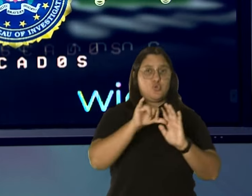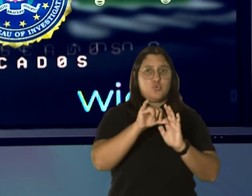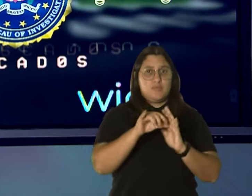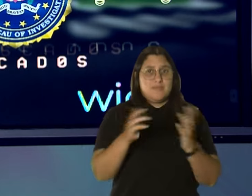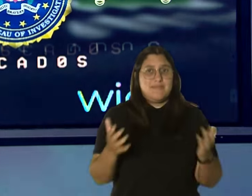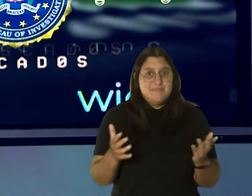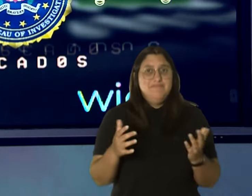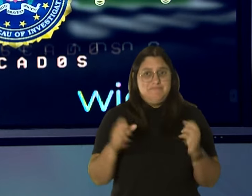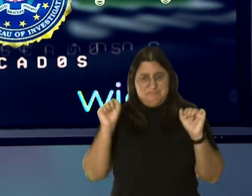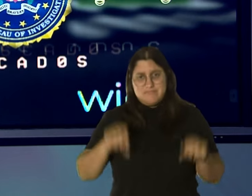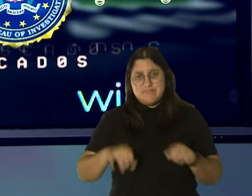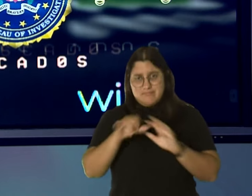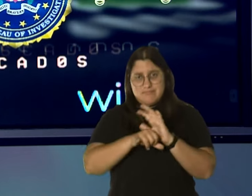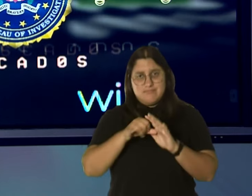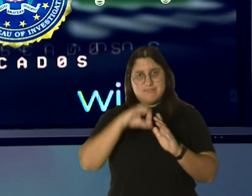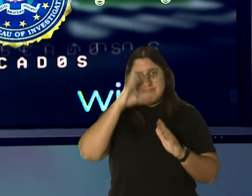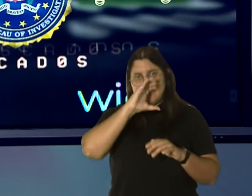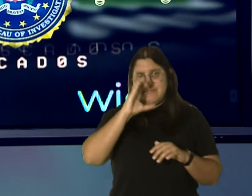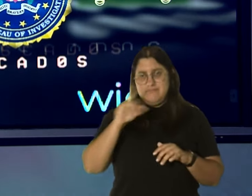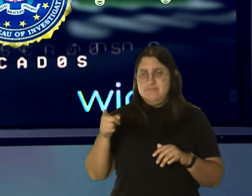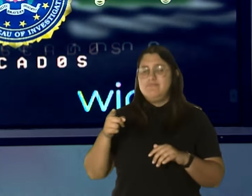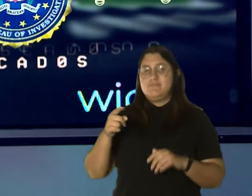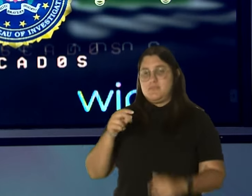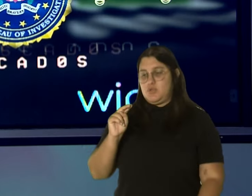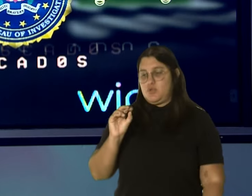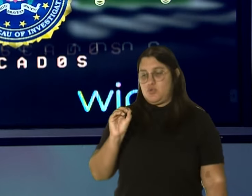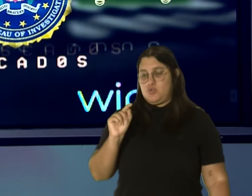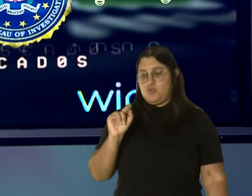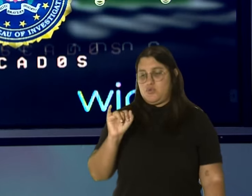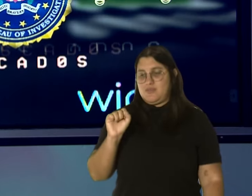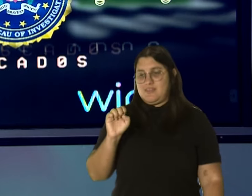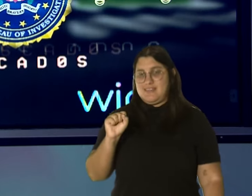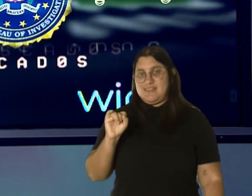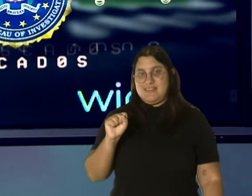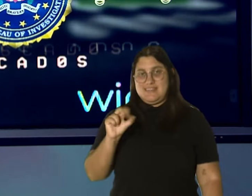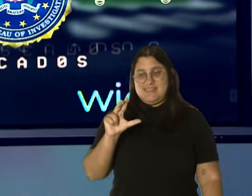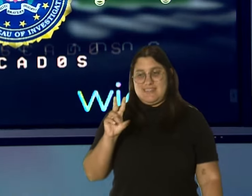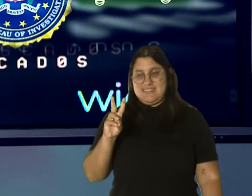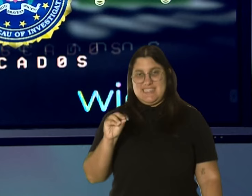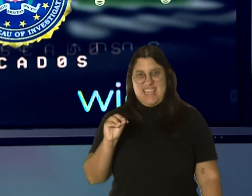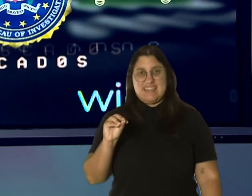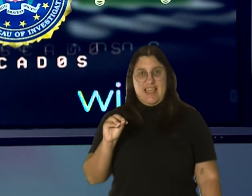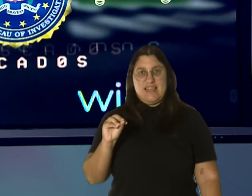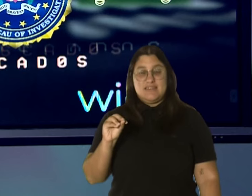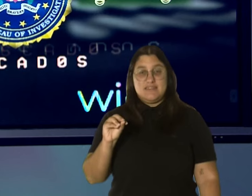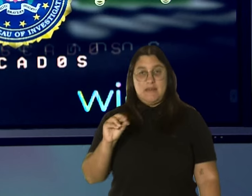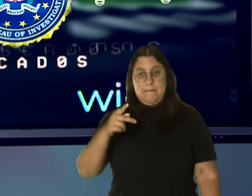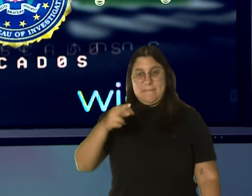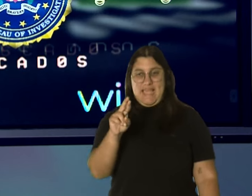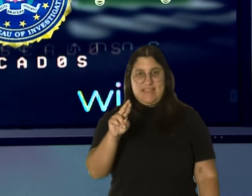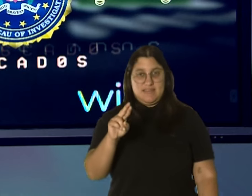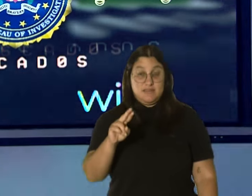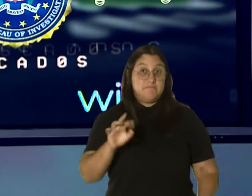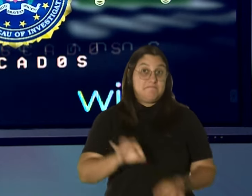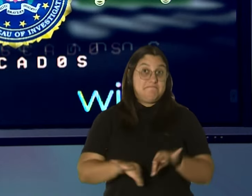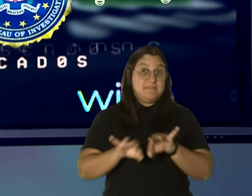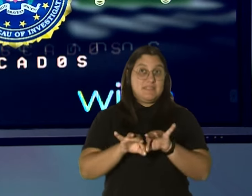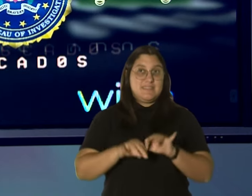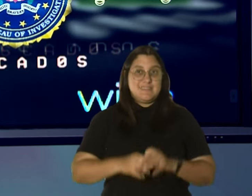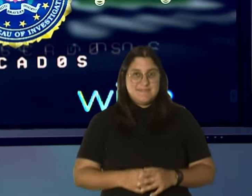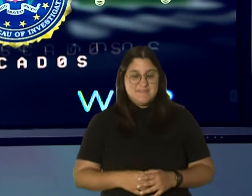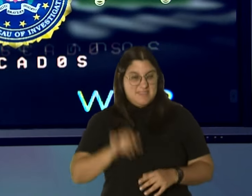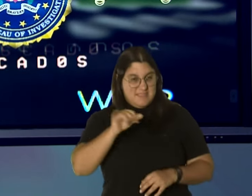YouTube YouTube allí usted busca en el Canal de noti6 360 Si escribe el 360 PR importante y va